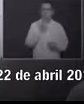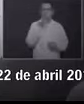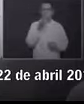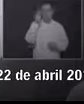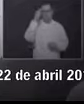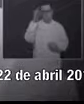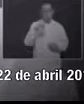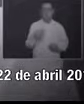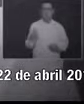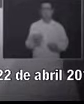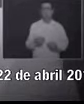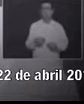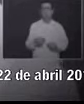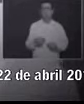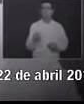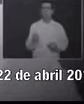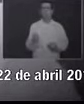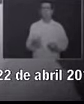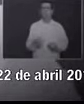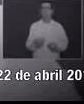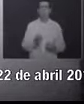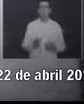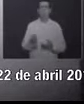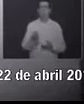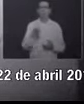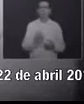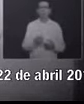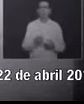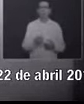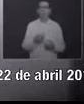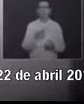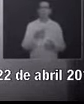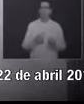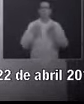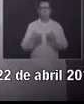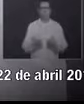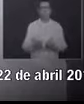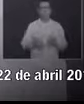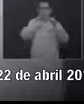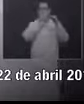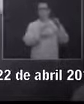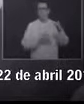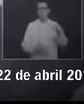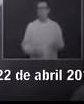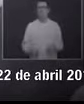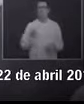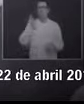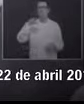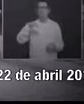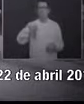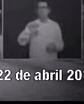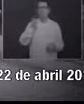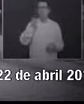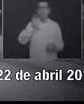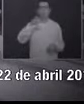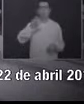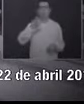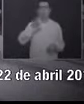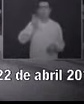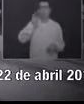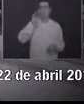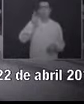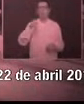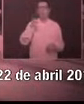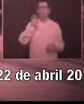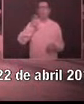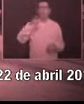llevar algún tiempo, pero va a empezar a bajar. Cuando haya más bienestar, va a bajar la inseguridad. Yo creo que en